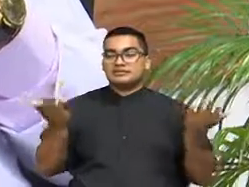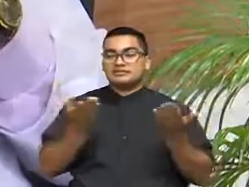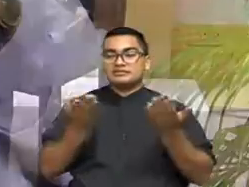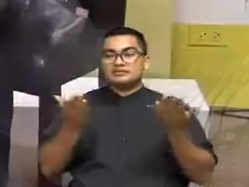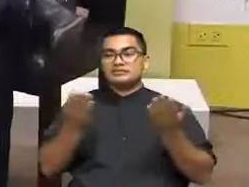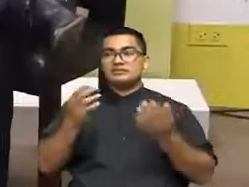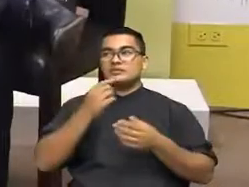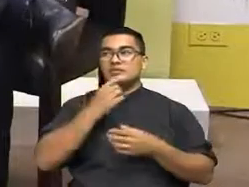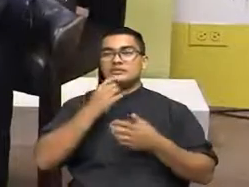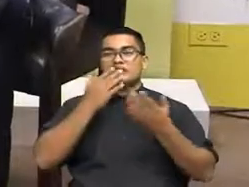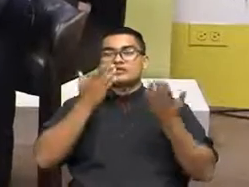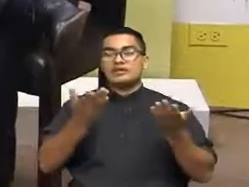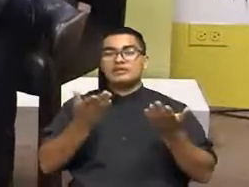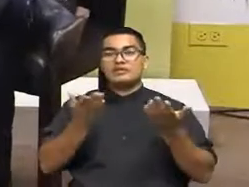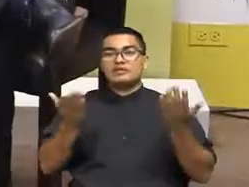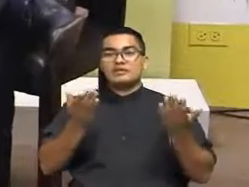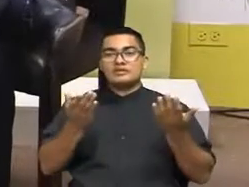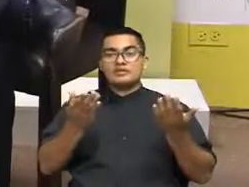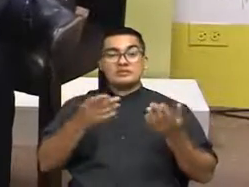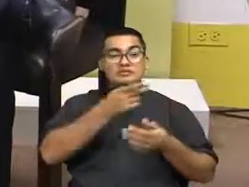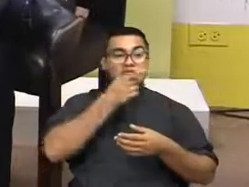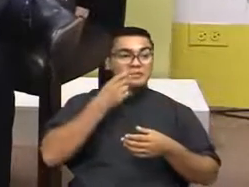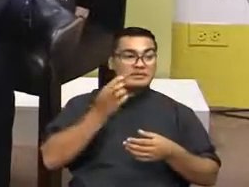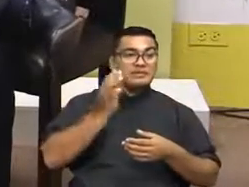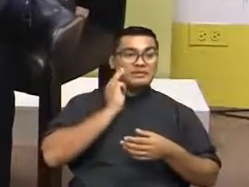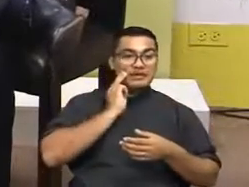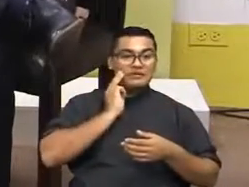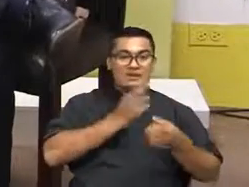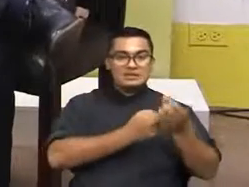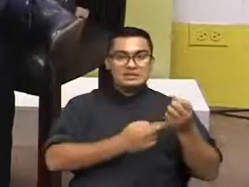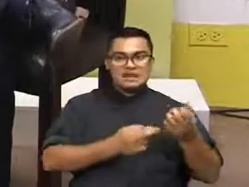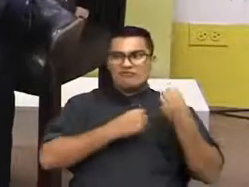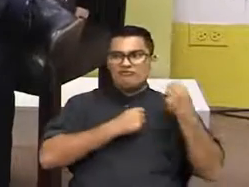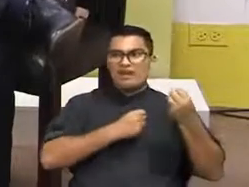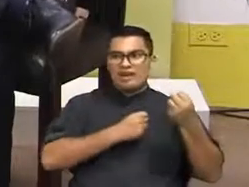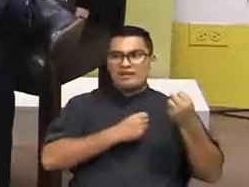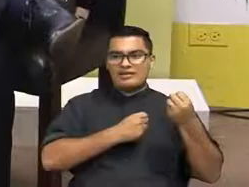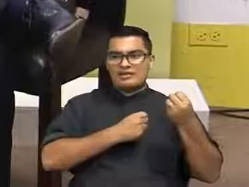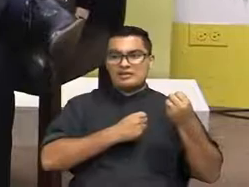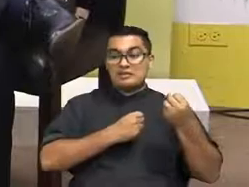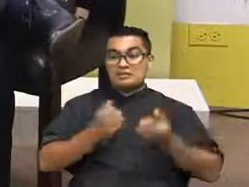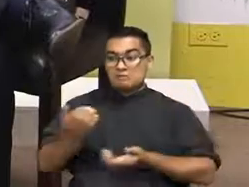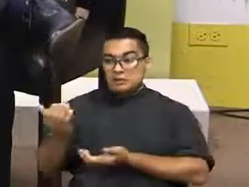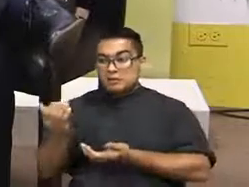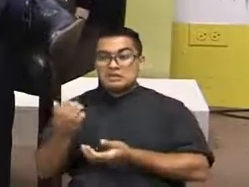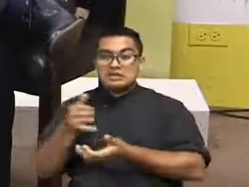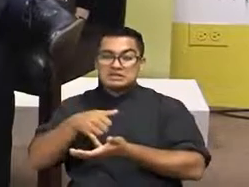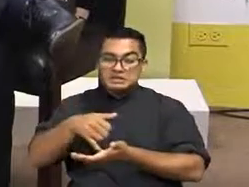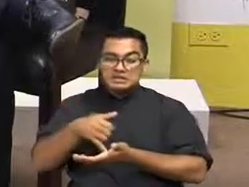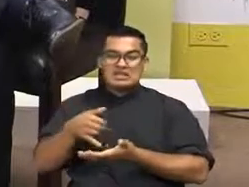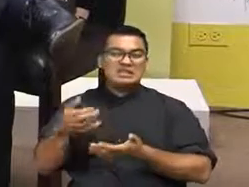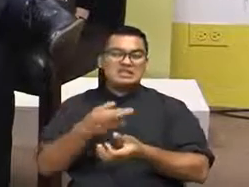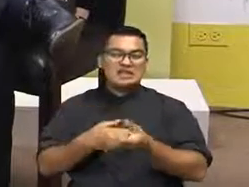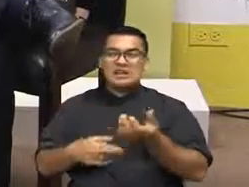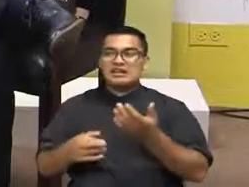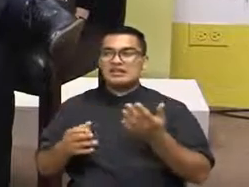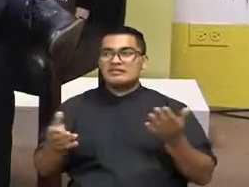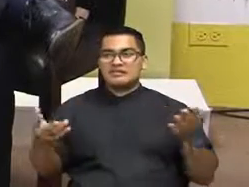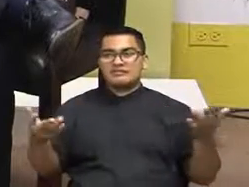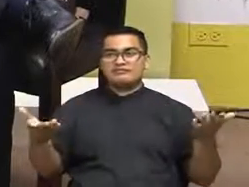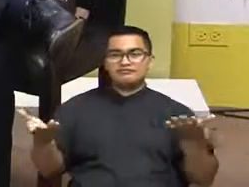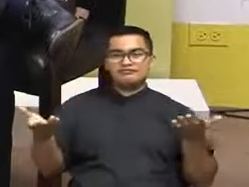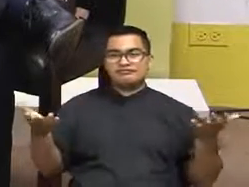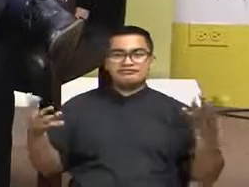esto? ¿Incompatibilidad en la sangre del padre o la madre? Quizá esto ocurre muy frecuente, doctor, y es